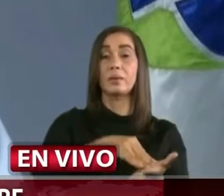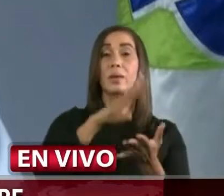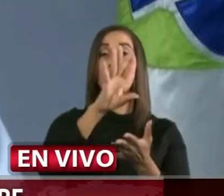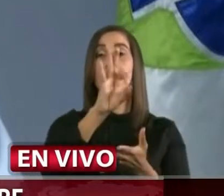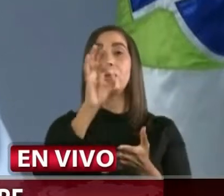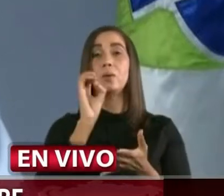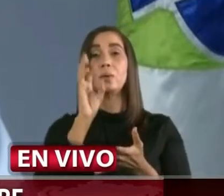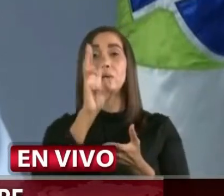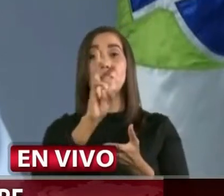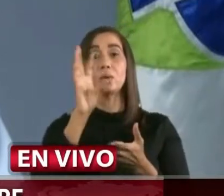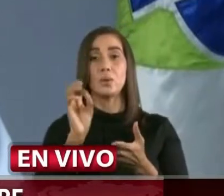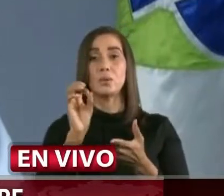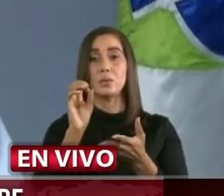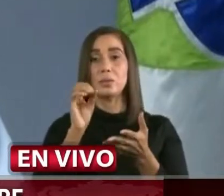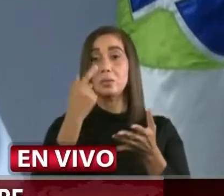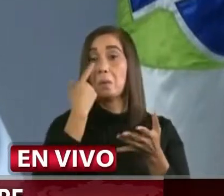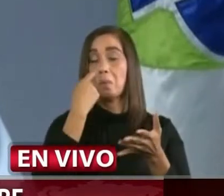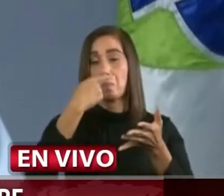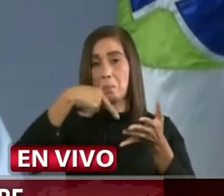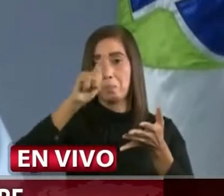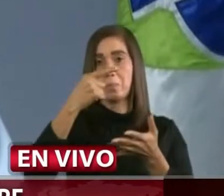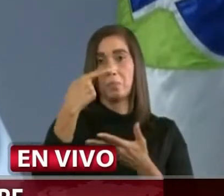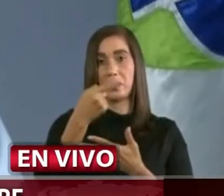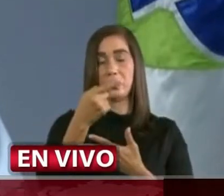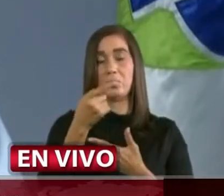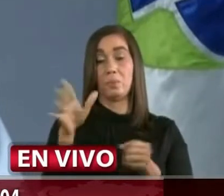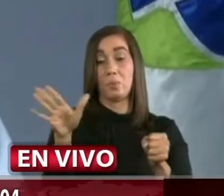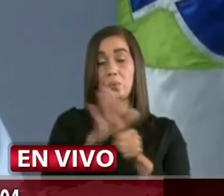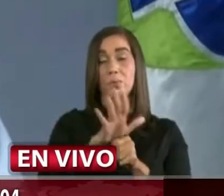40.966, con un total de